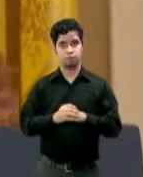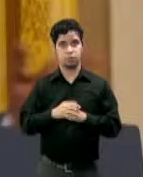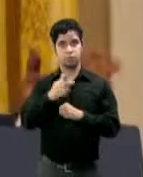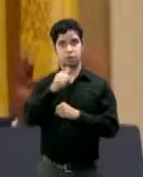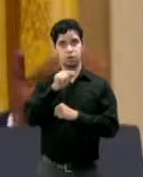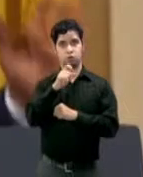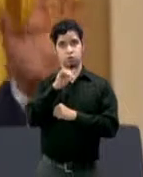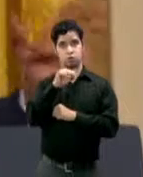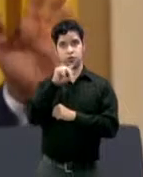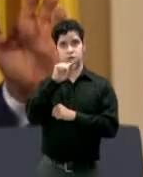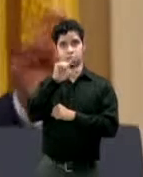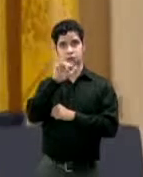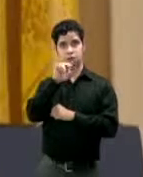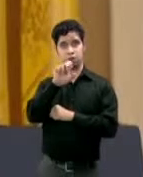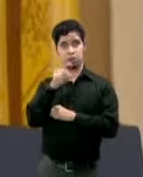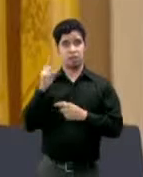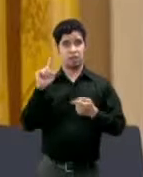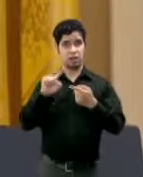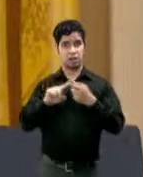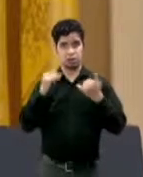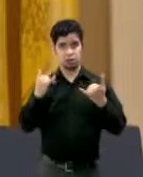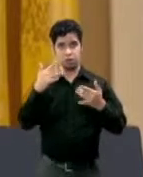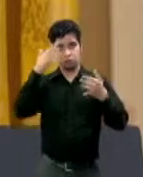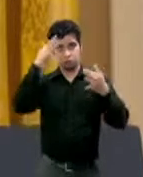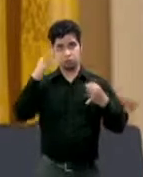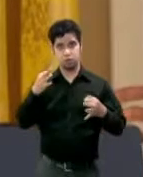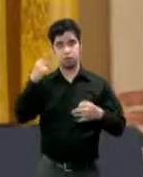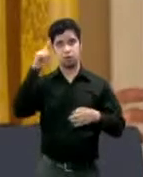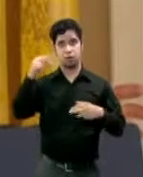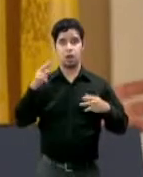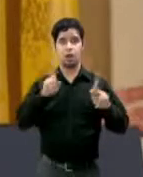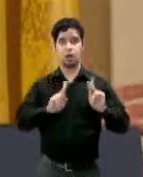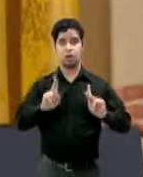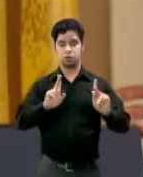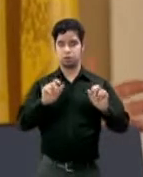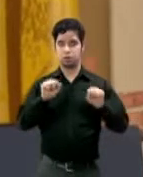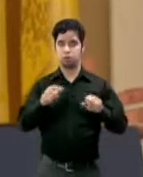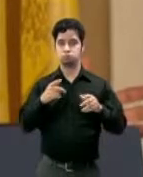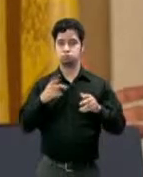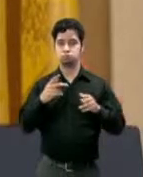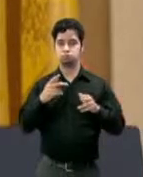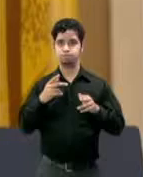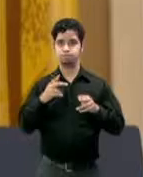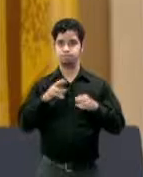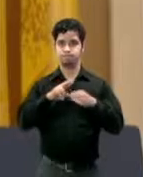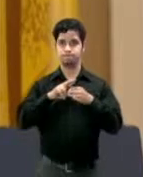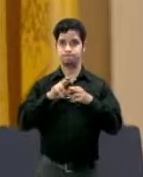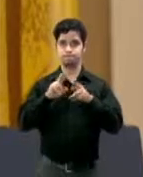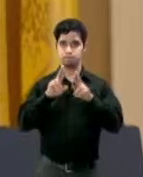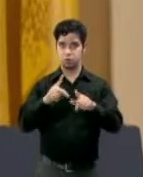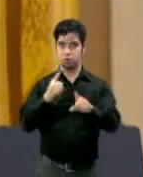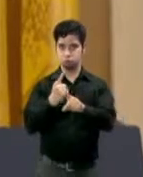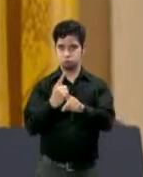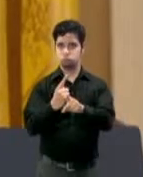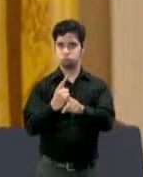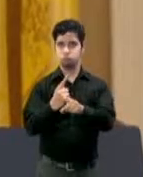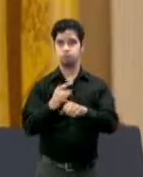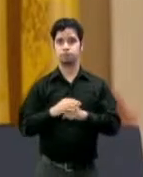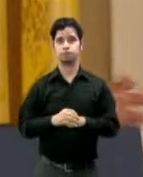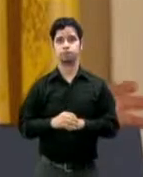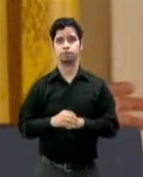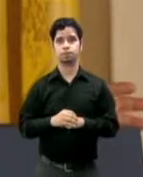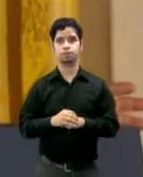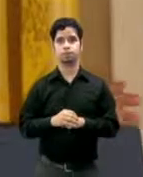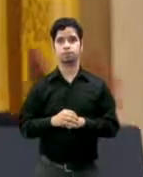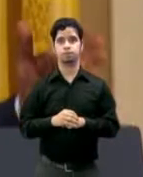ha resultado ser hasta ahora segura para los humanos, produciendo una respuesta inmune. De otra parte,